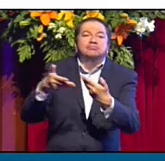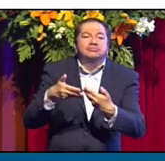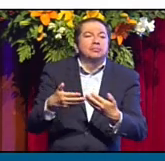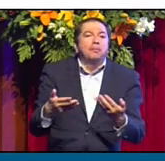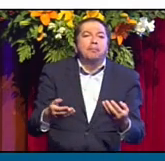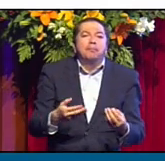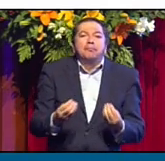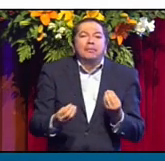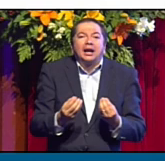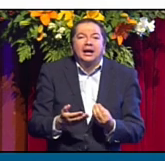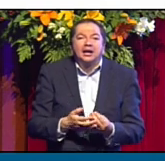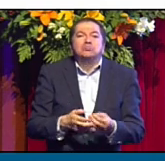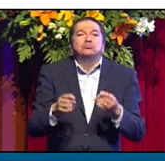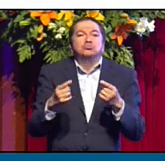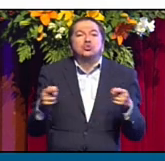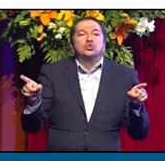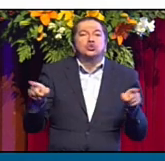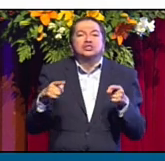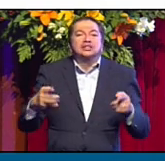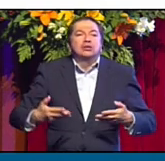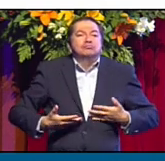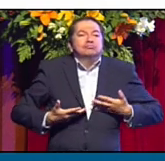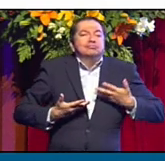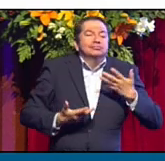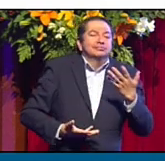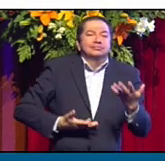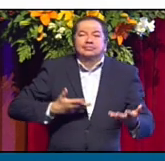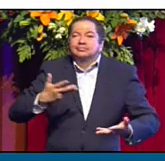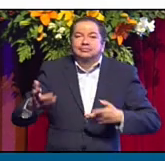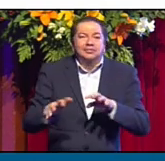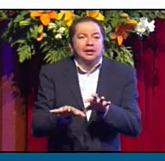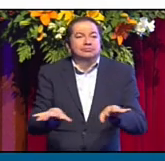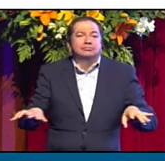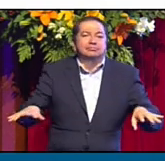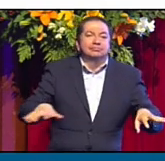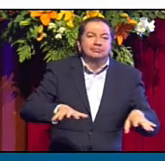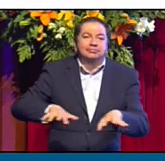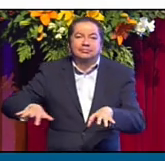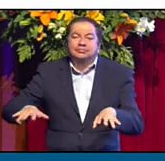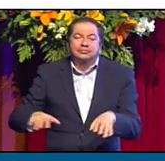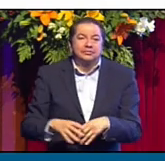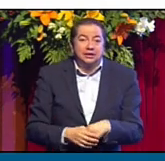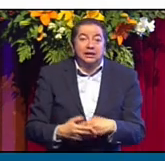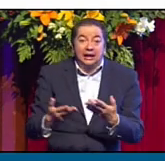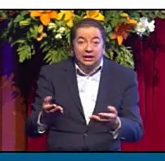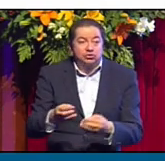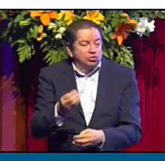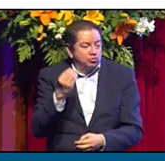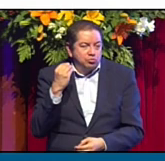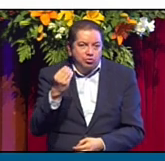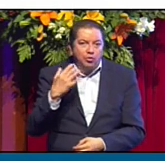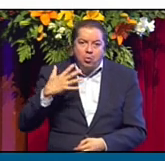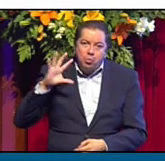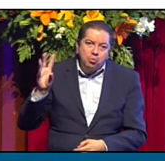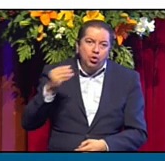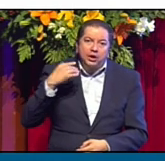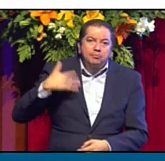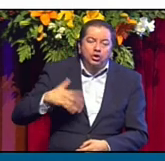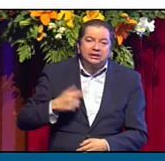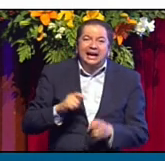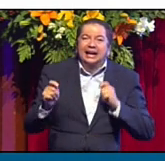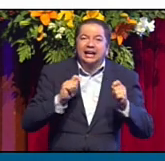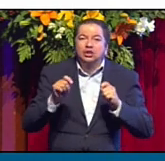hacer, música, que entregara su pasión. Y es algo que la inclusión creo que es fundamental. Gestión